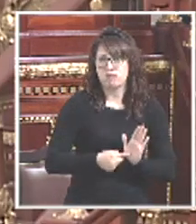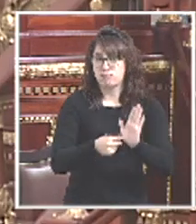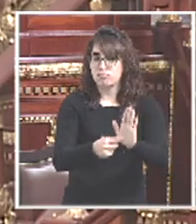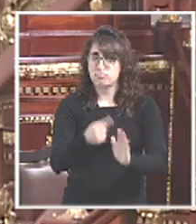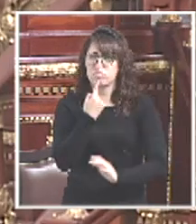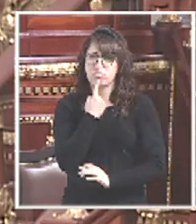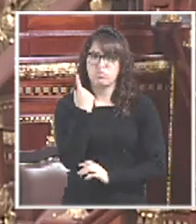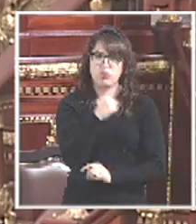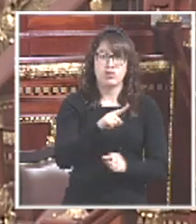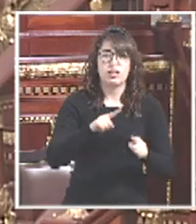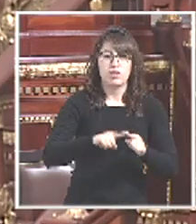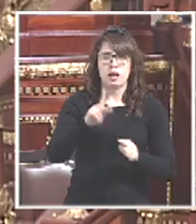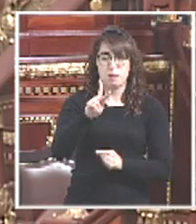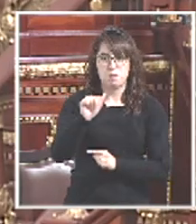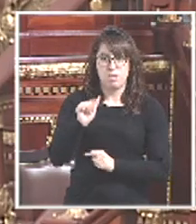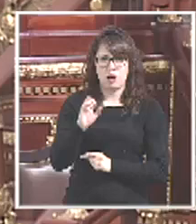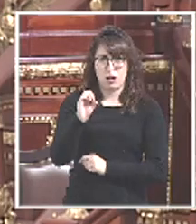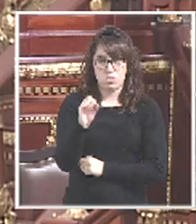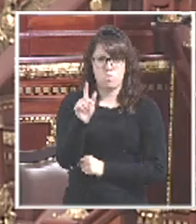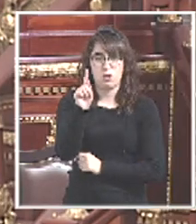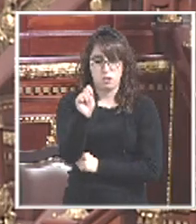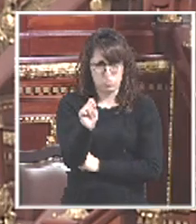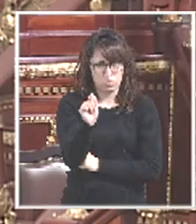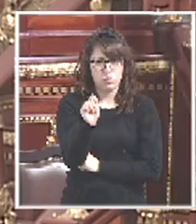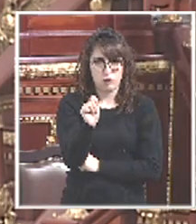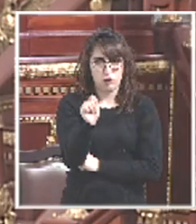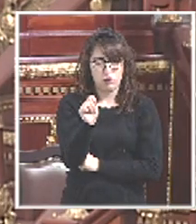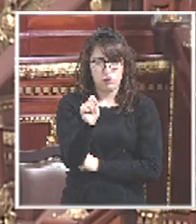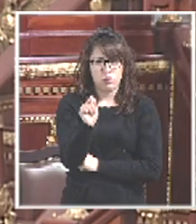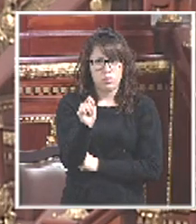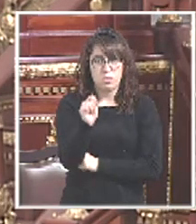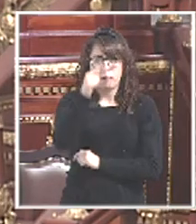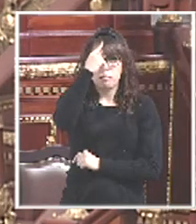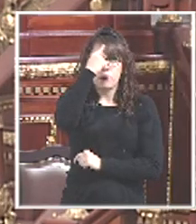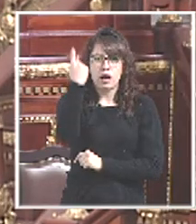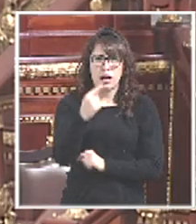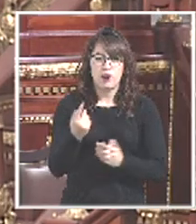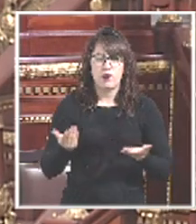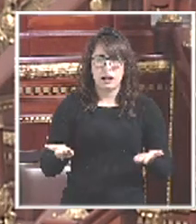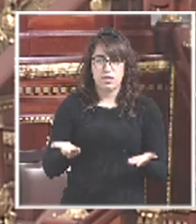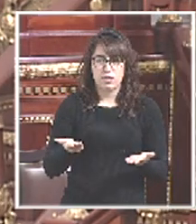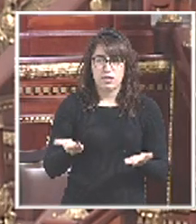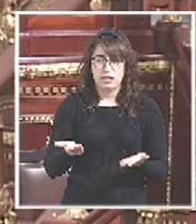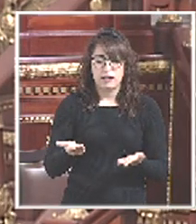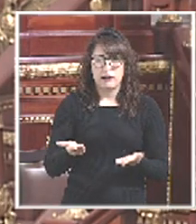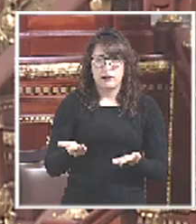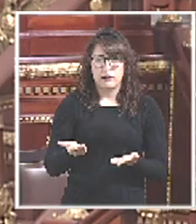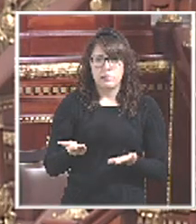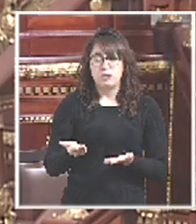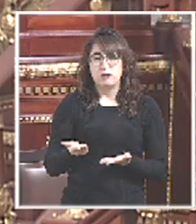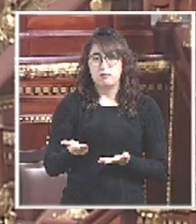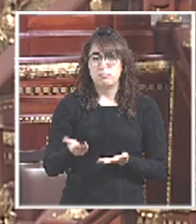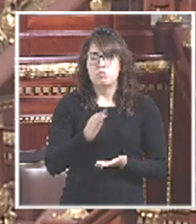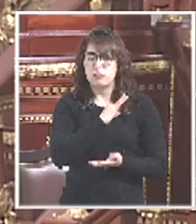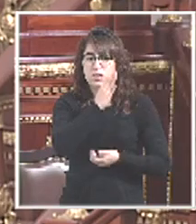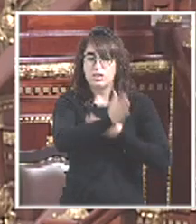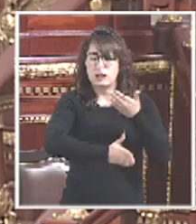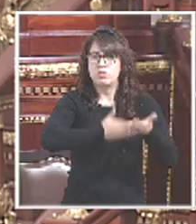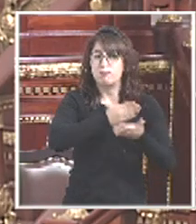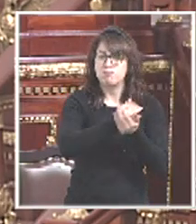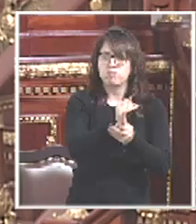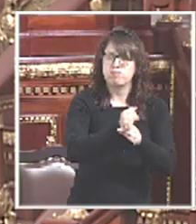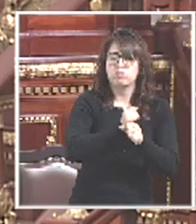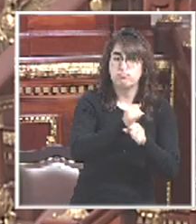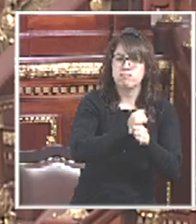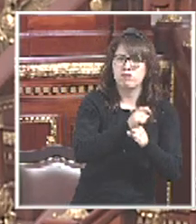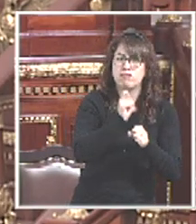la Procuraduría Ambiental y de Ordenamiento Territorial de la ciudad con la finalidad de lo que pueda llevar a cabo investigación respecto